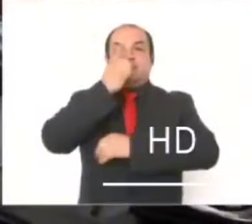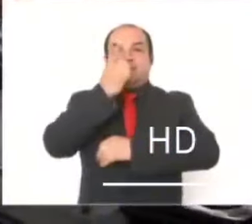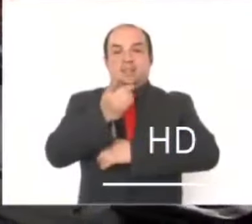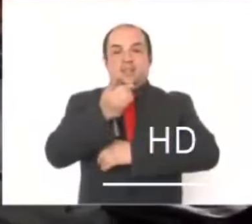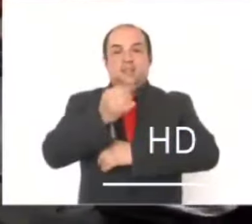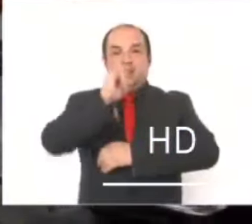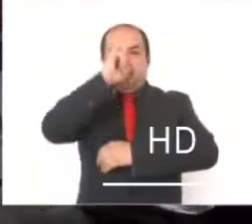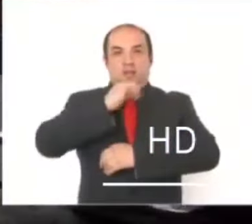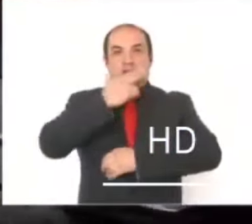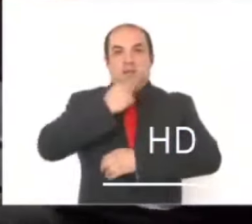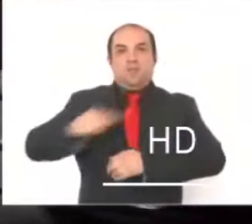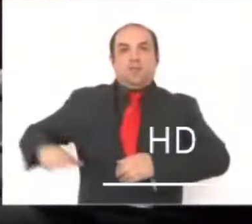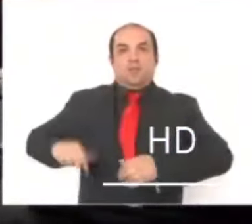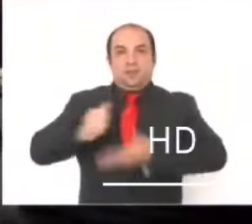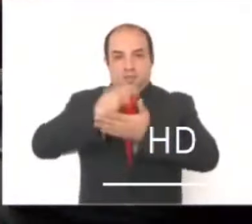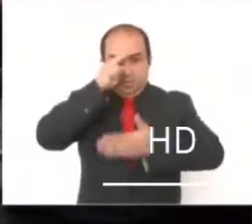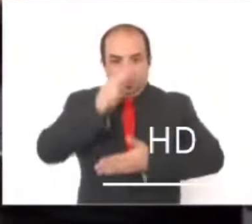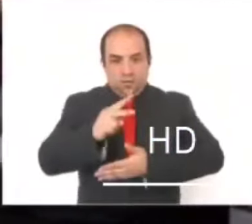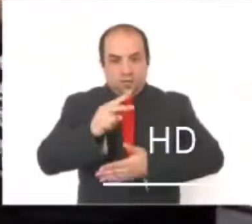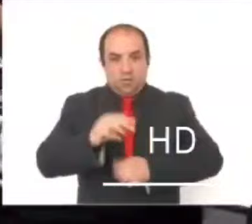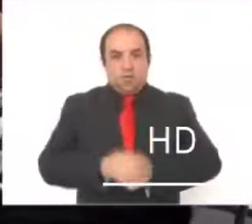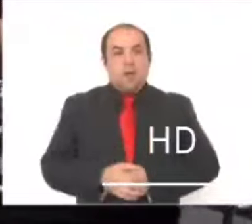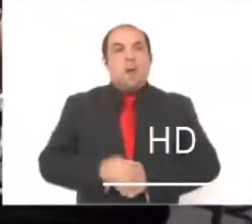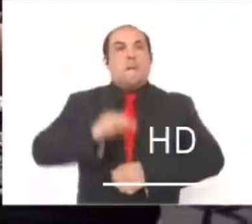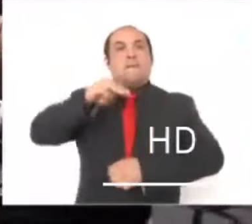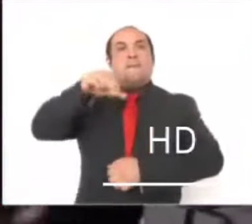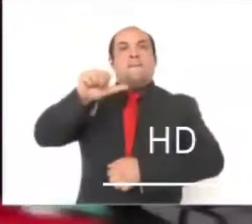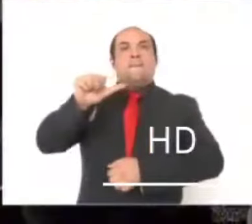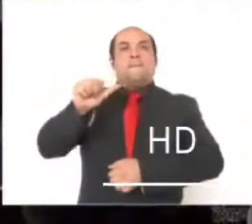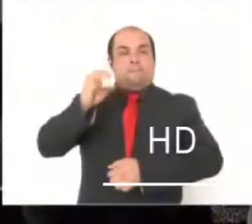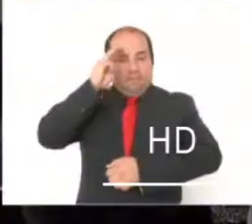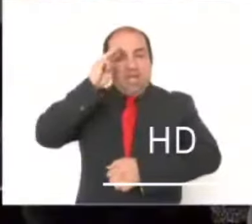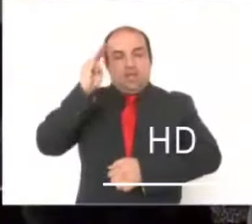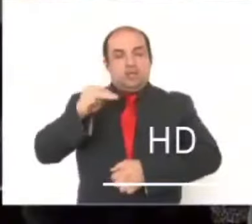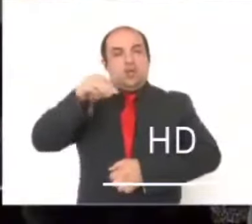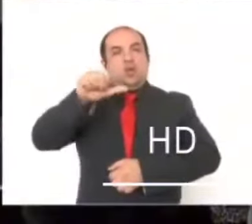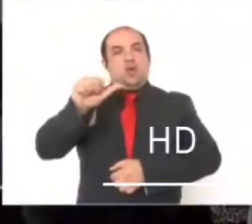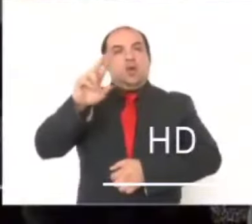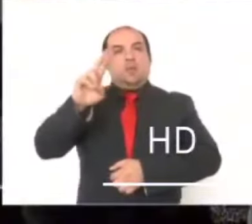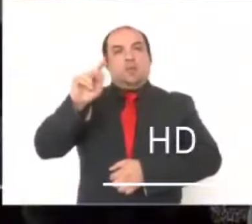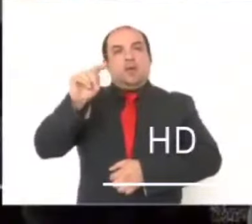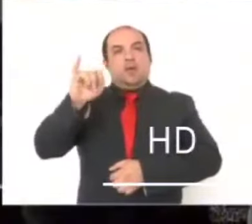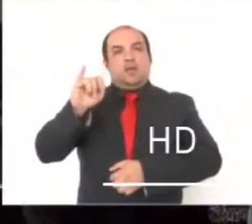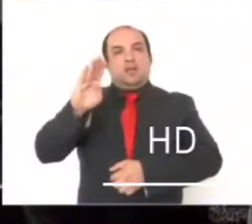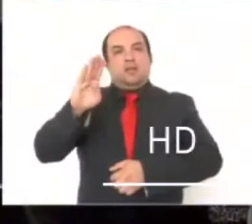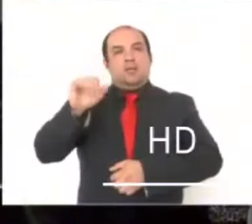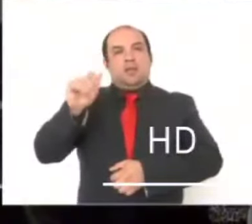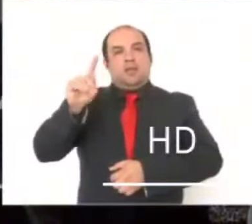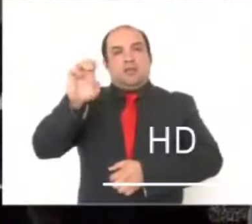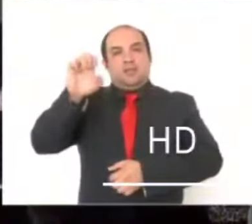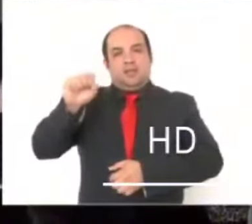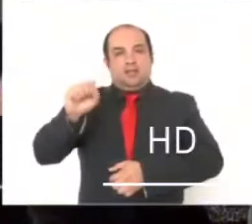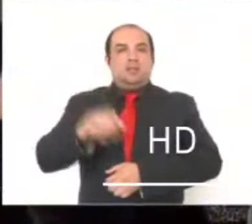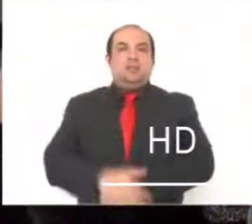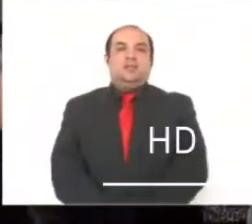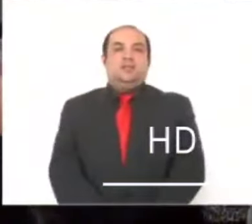dirige el jefe de gobierno de la Ciudad de México, maestro Martí Batres Guadarrama.